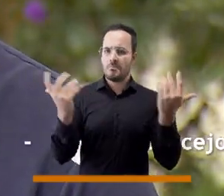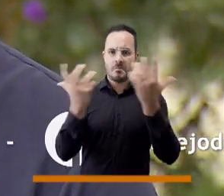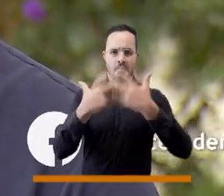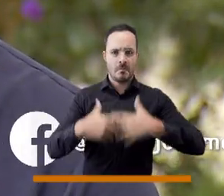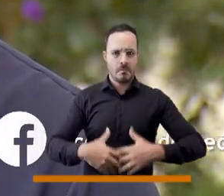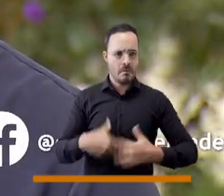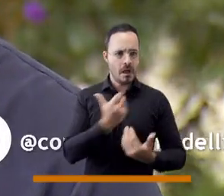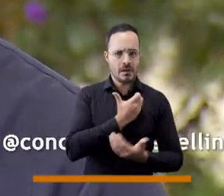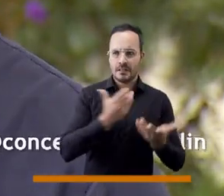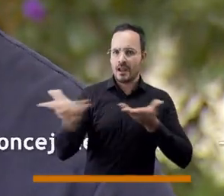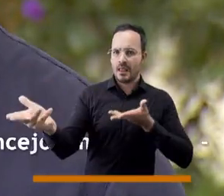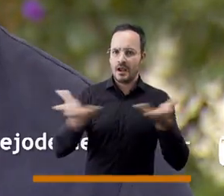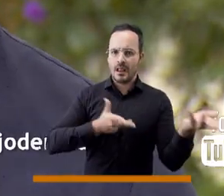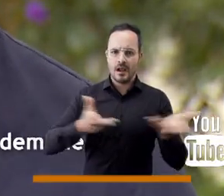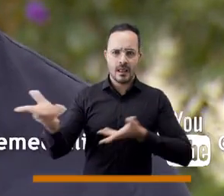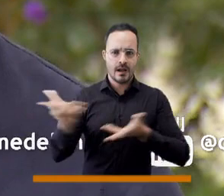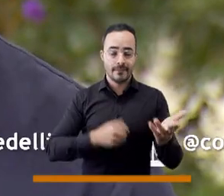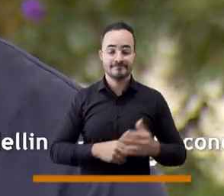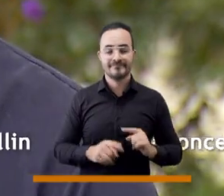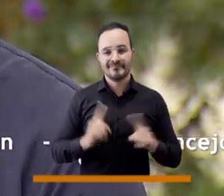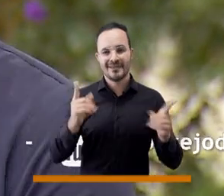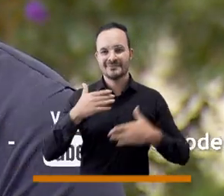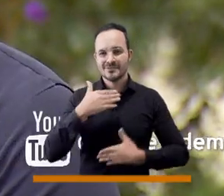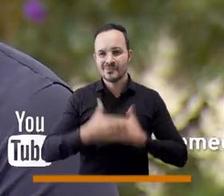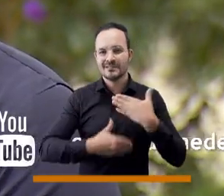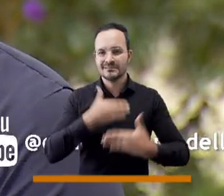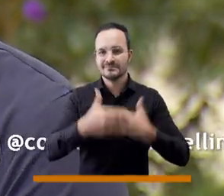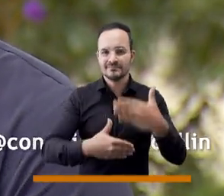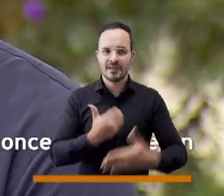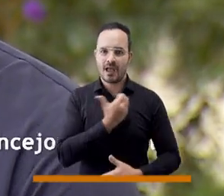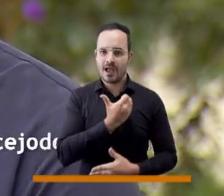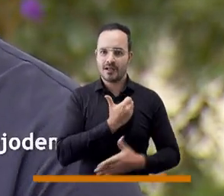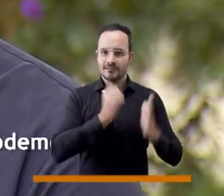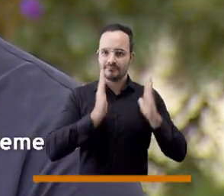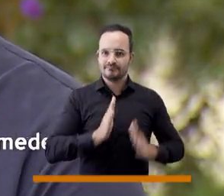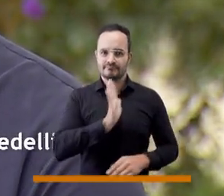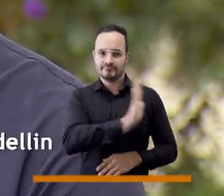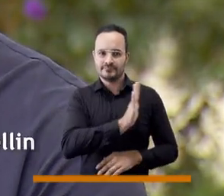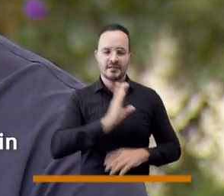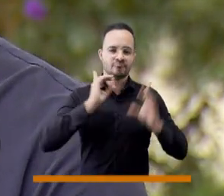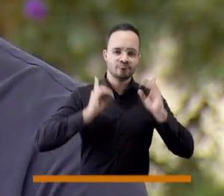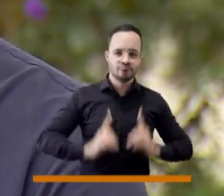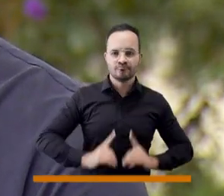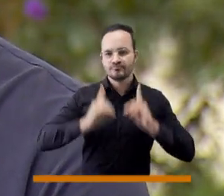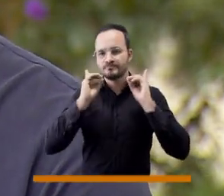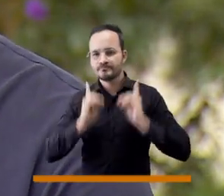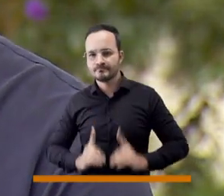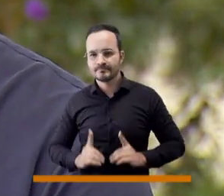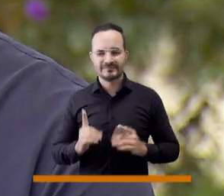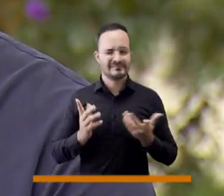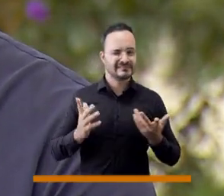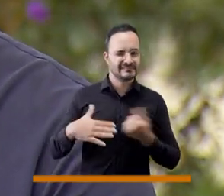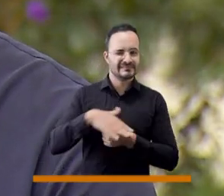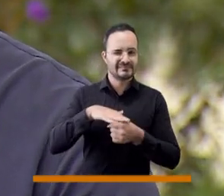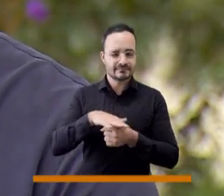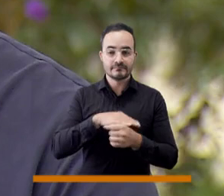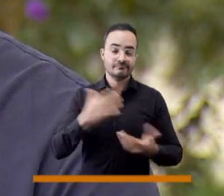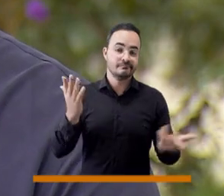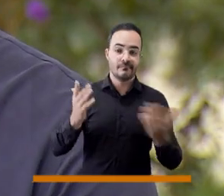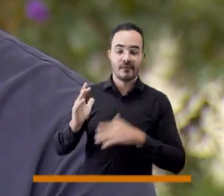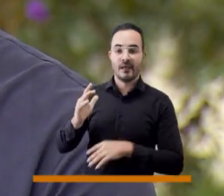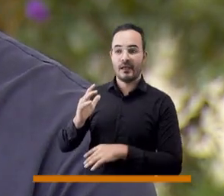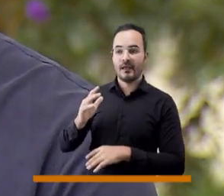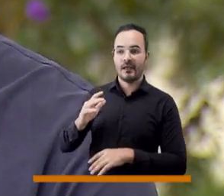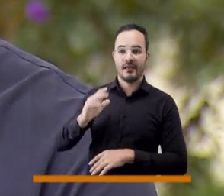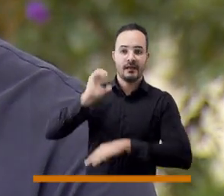fluida con el alcalde de Medellín, pero luego con las decisiones que el alcalde fue tomando, específicamente en esos momentos